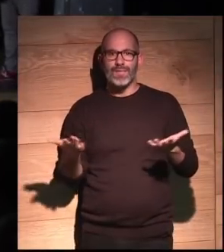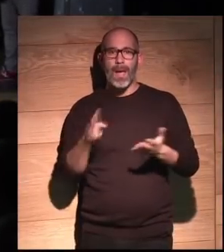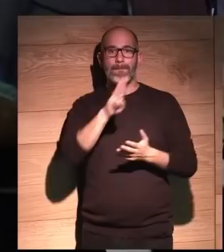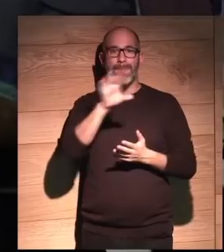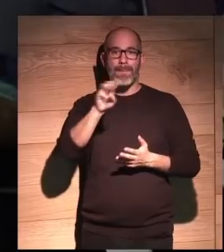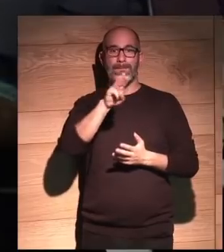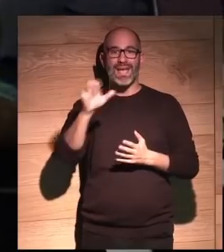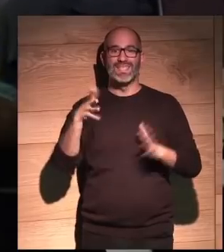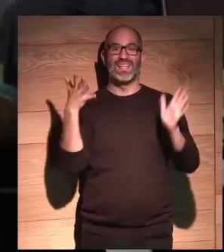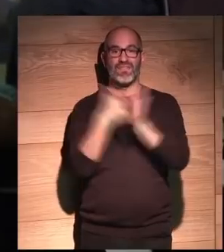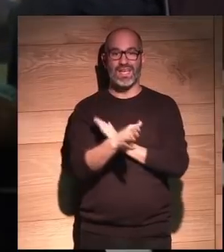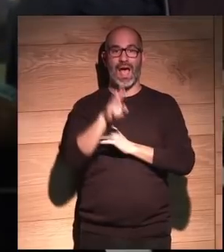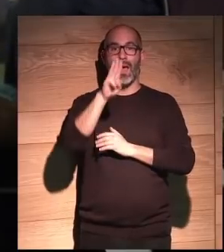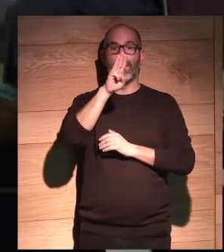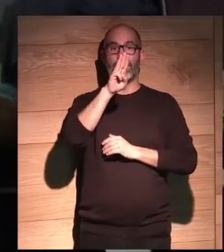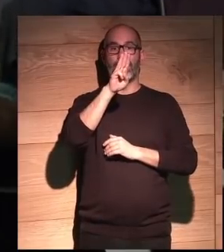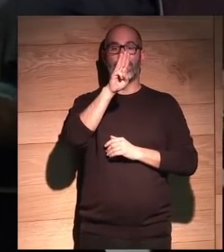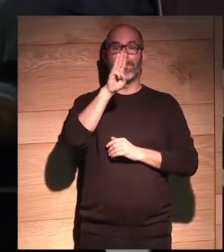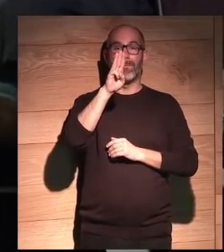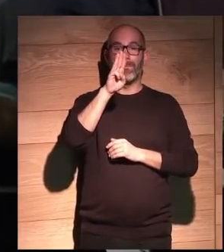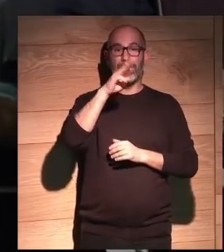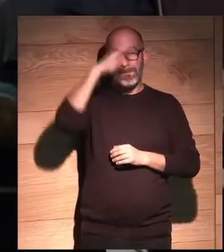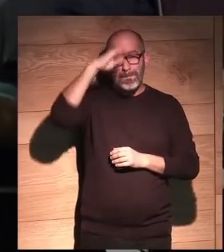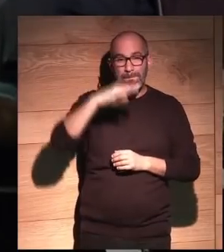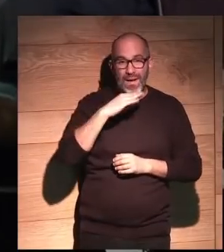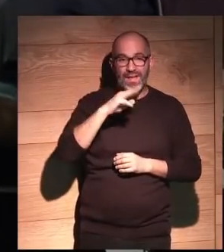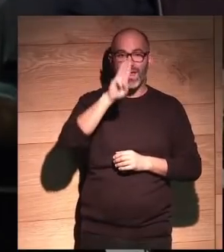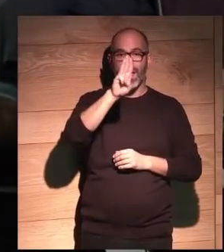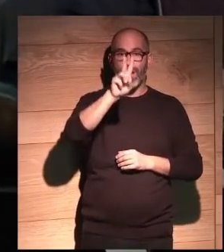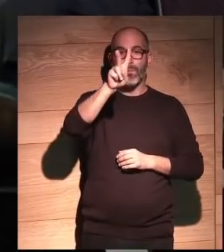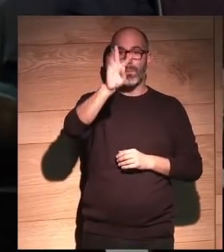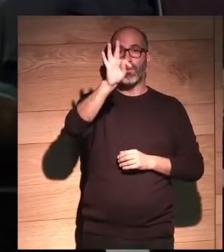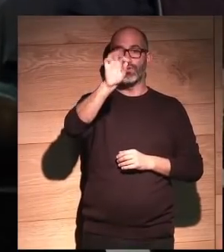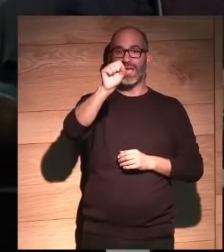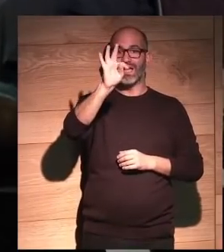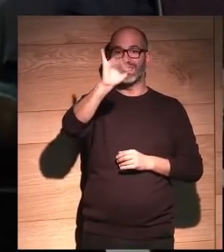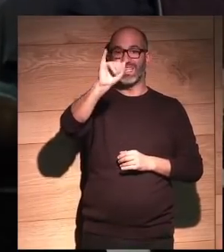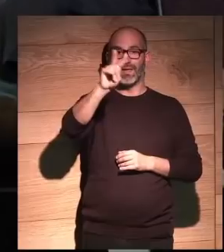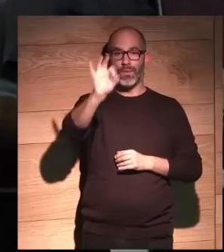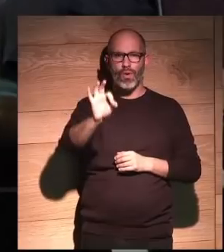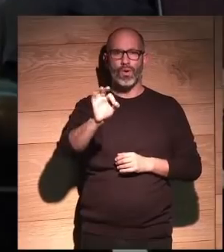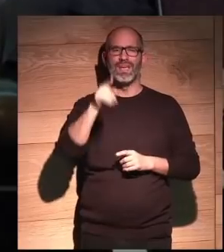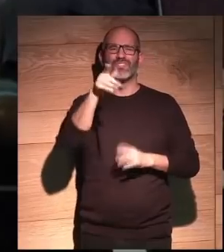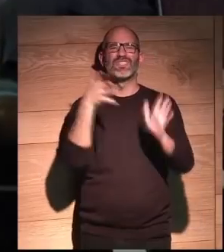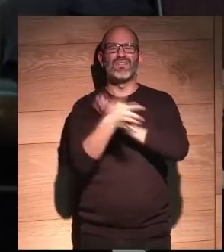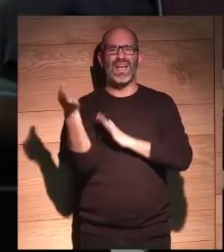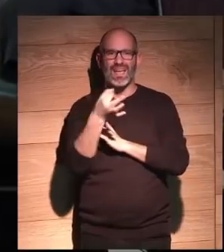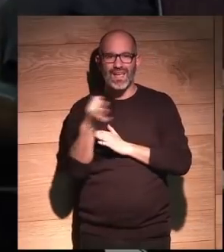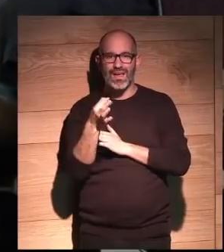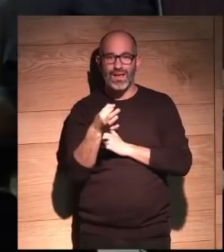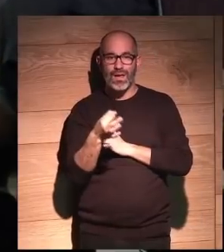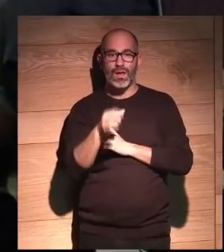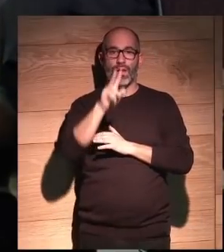Pepe significa padre putativo. Pater putativus, es decir, eso, San José. Eso he querido decir, lo he traducido al... ¿Qué significa putativo? Puto,